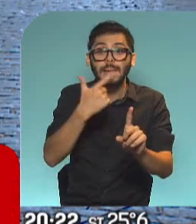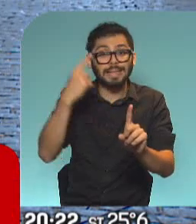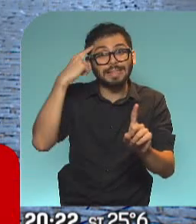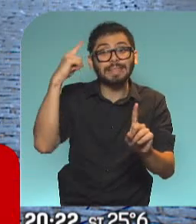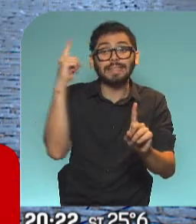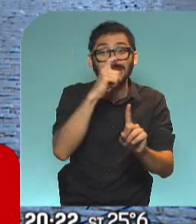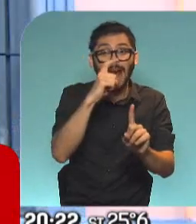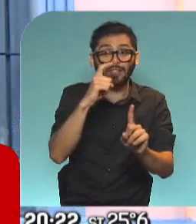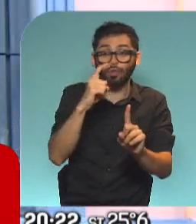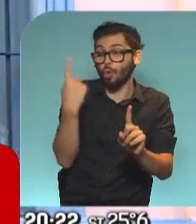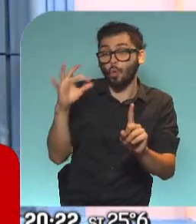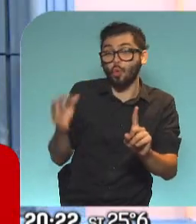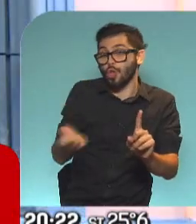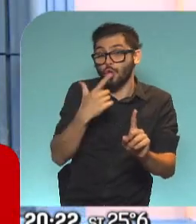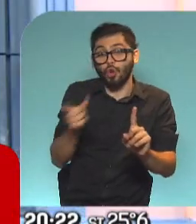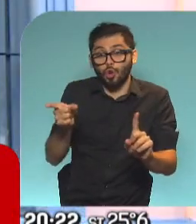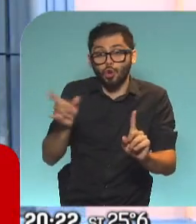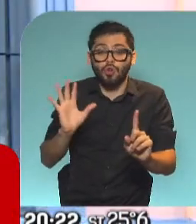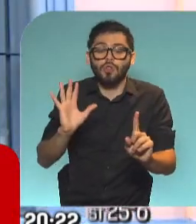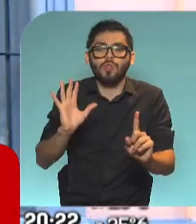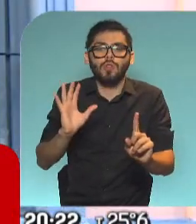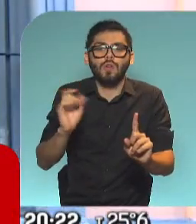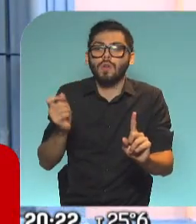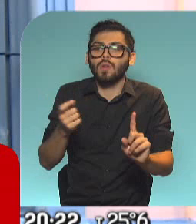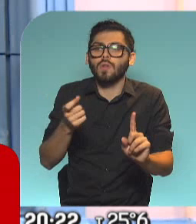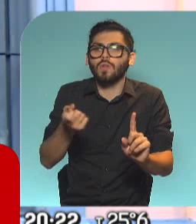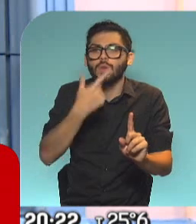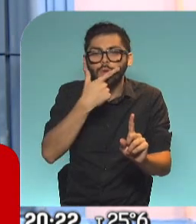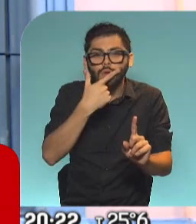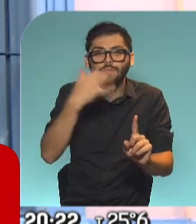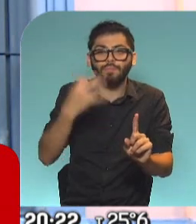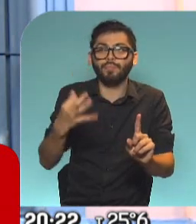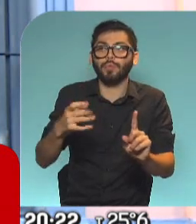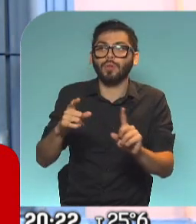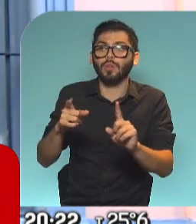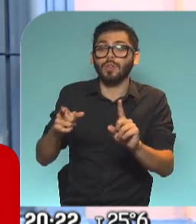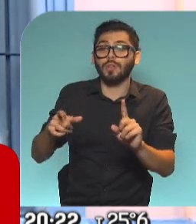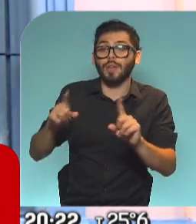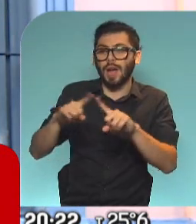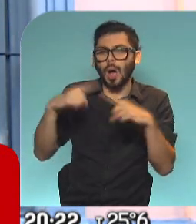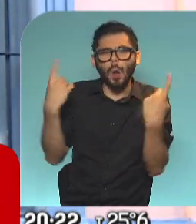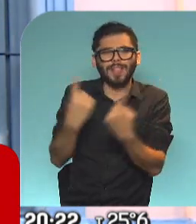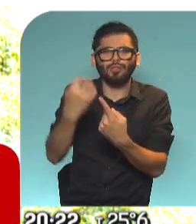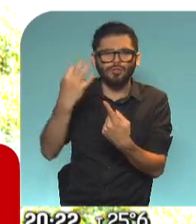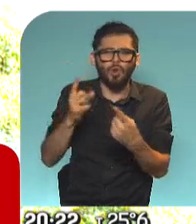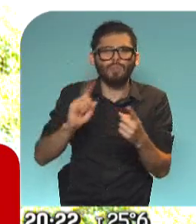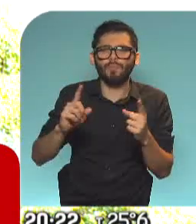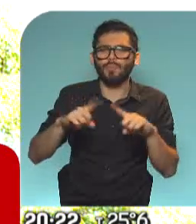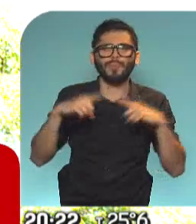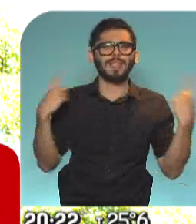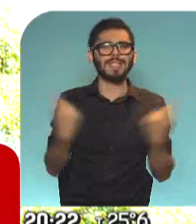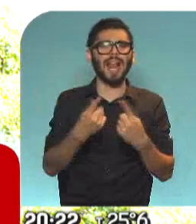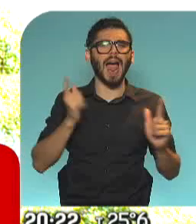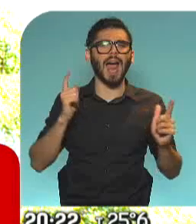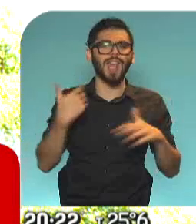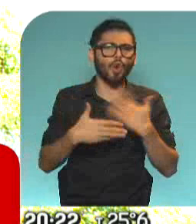que le daban a Maradona, hasta la puerta del playroom, porque no era una habitación donde estaba Maradona, y a